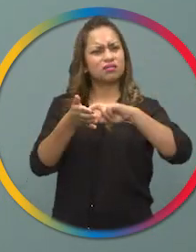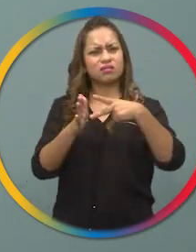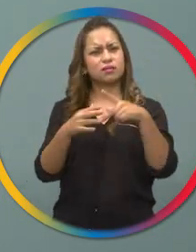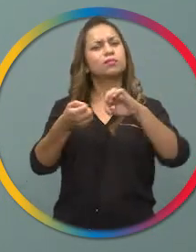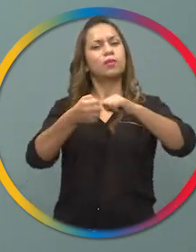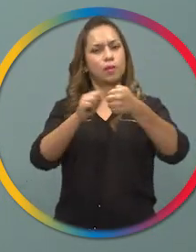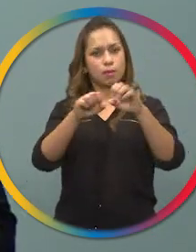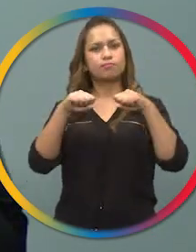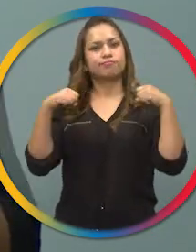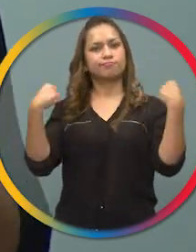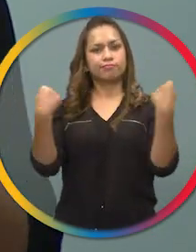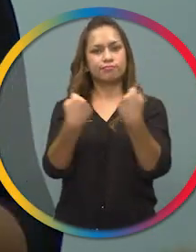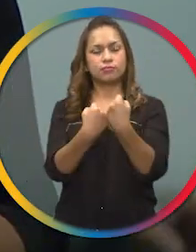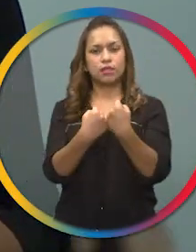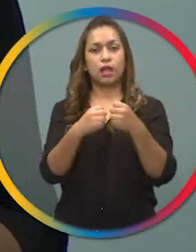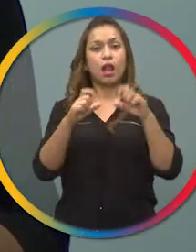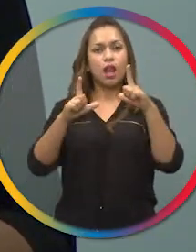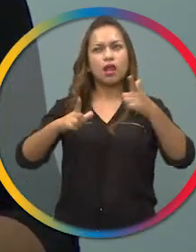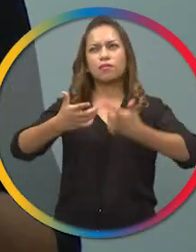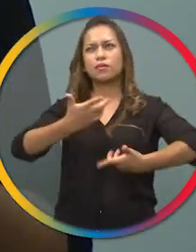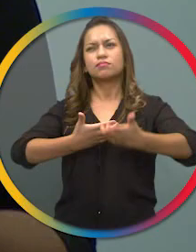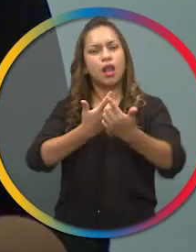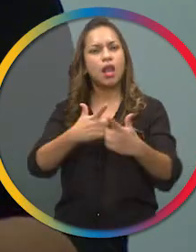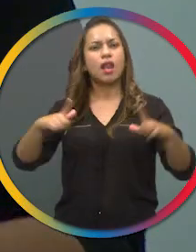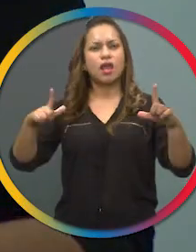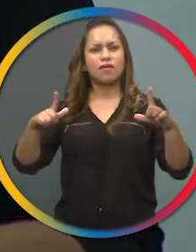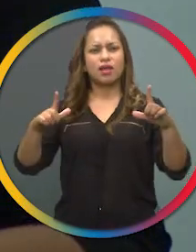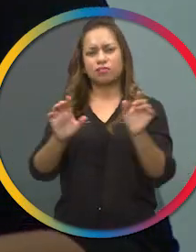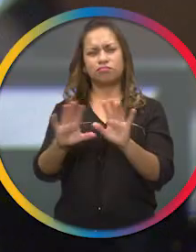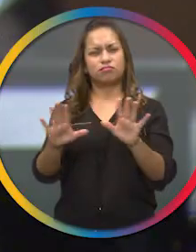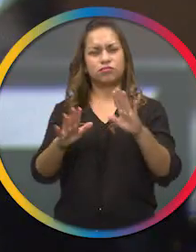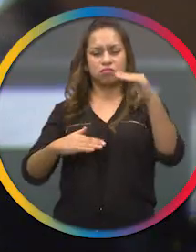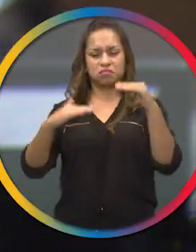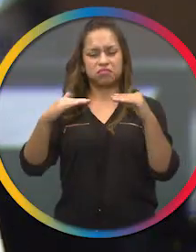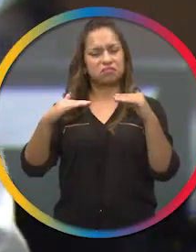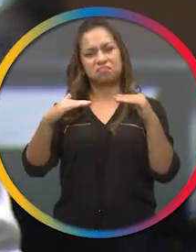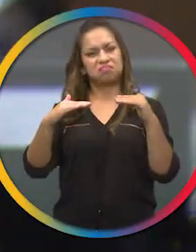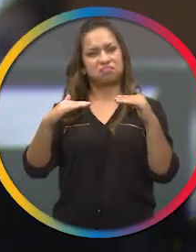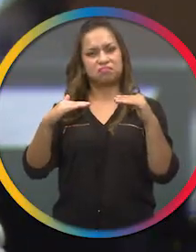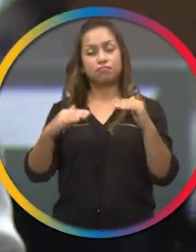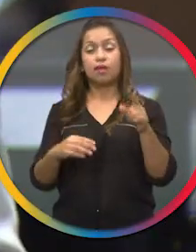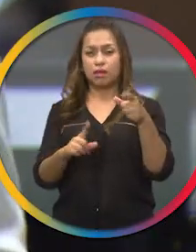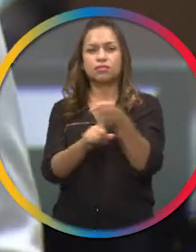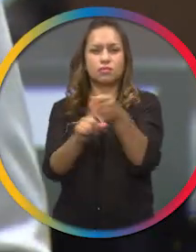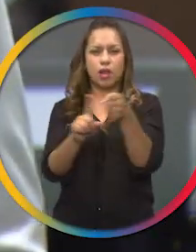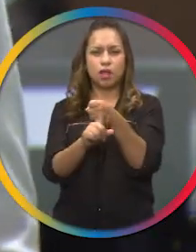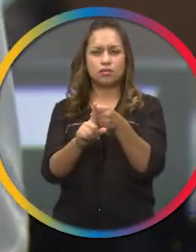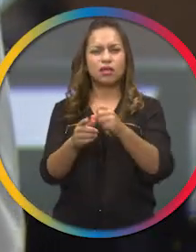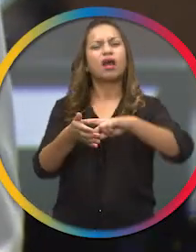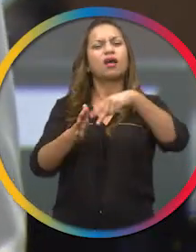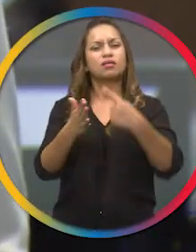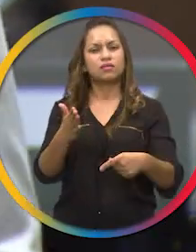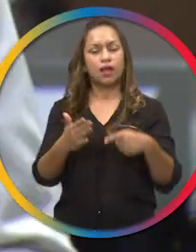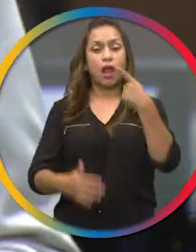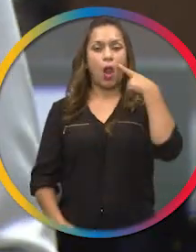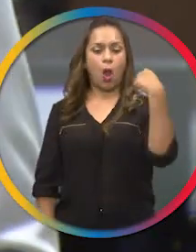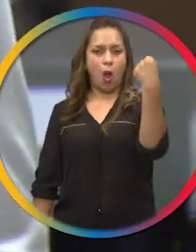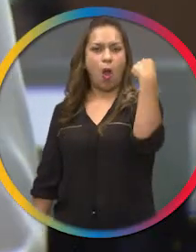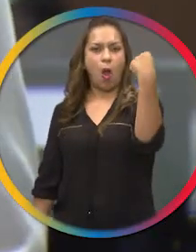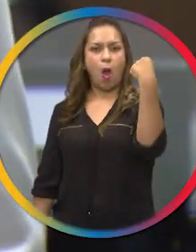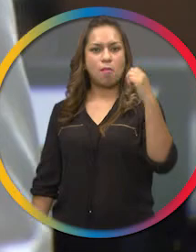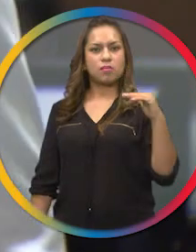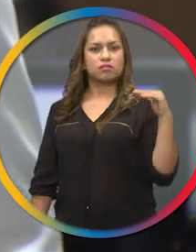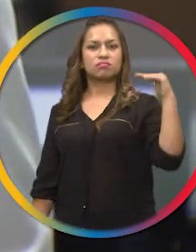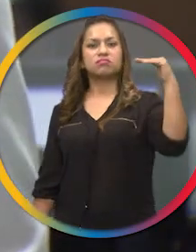un problema social que coarta la libertad y fortalece la desigualdad. La violencia es la máxima expresión de poder que los